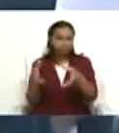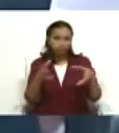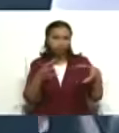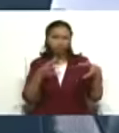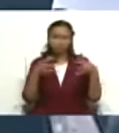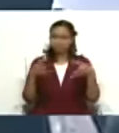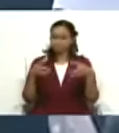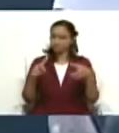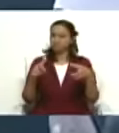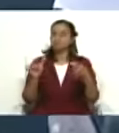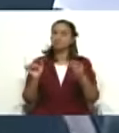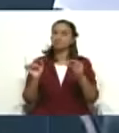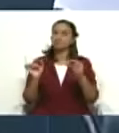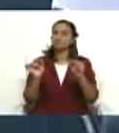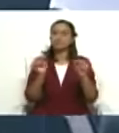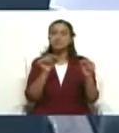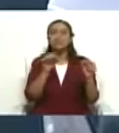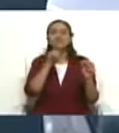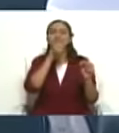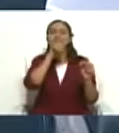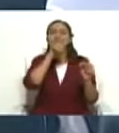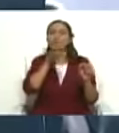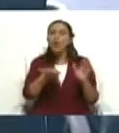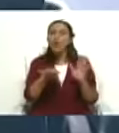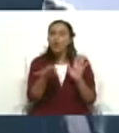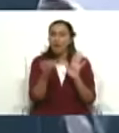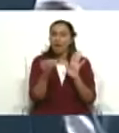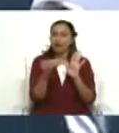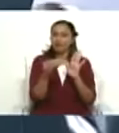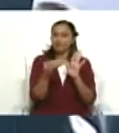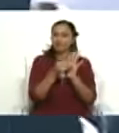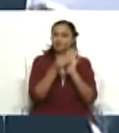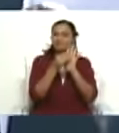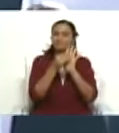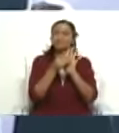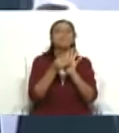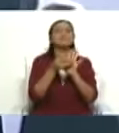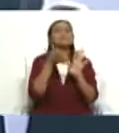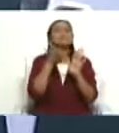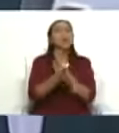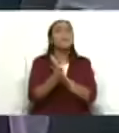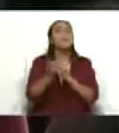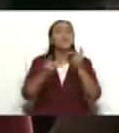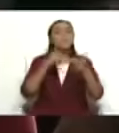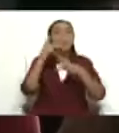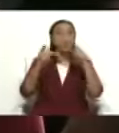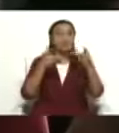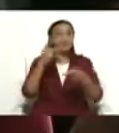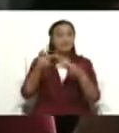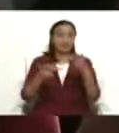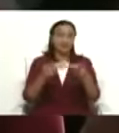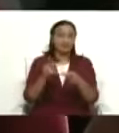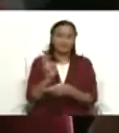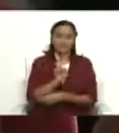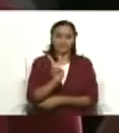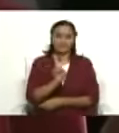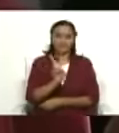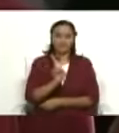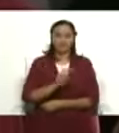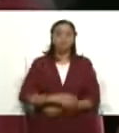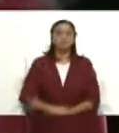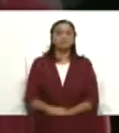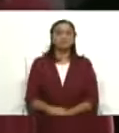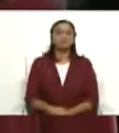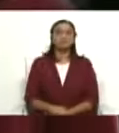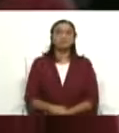inédito en la historia política de la República Bolivariana de Venezuela. De un